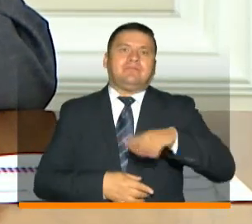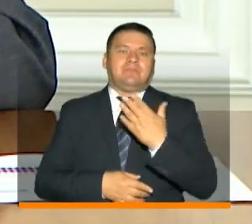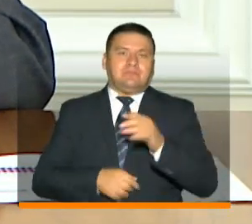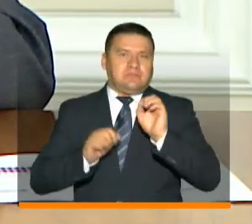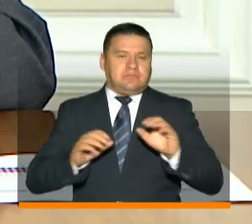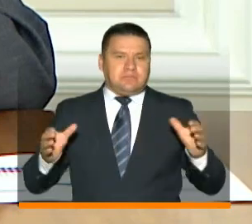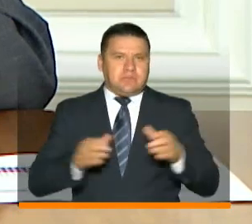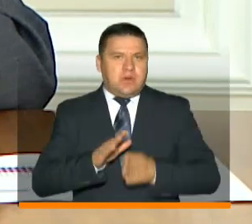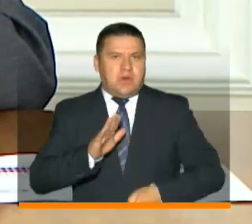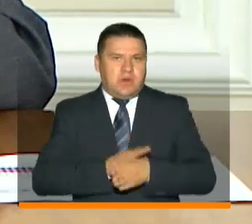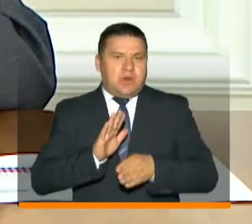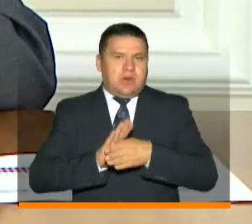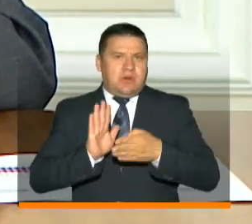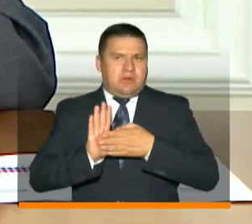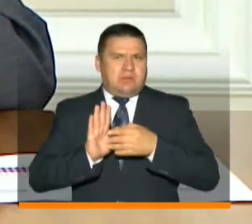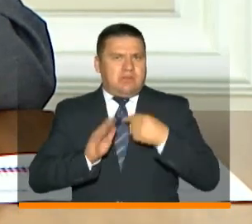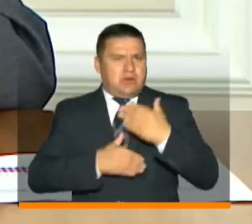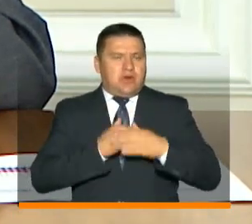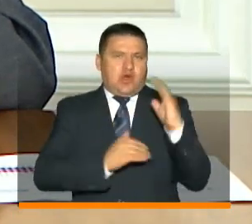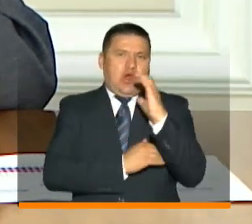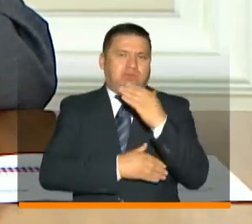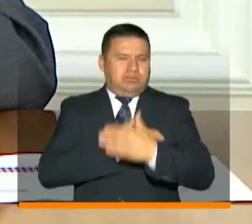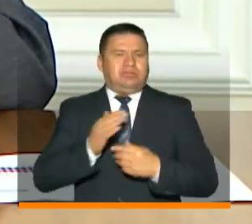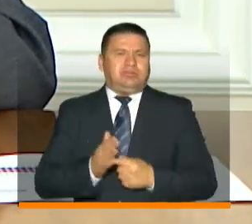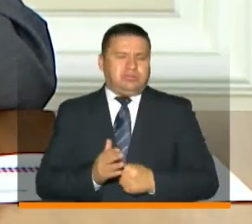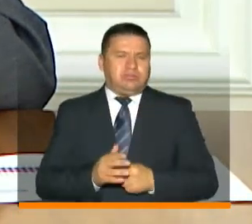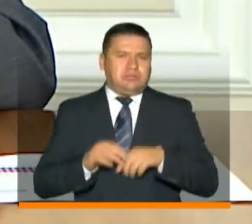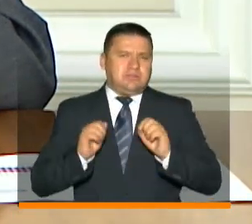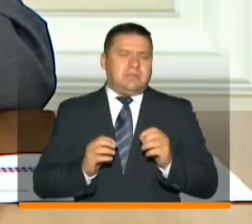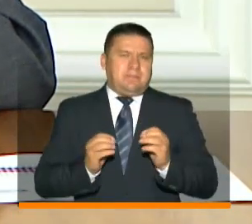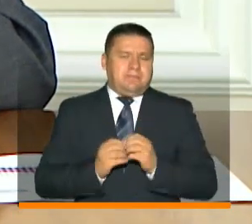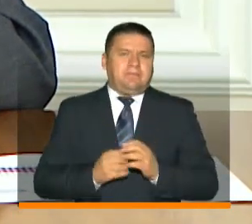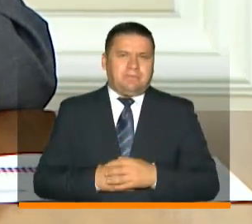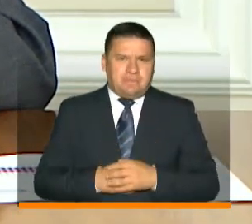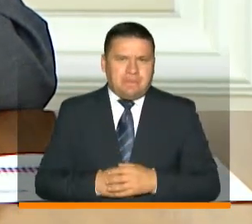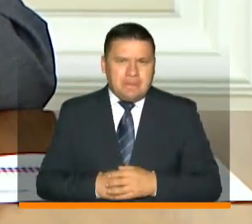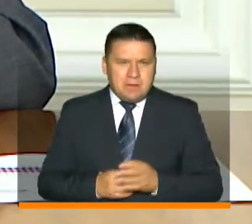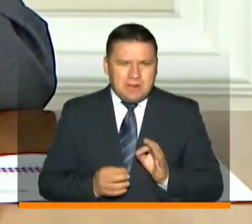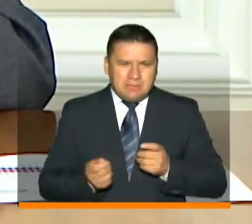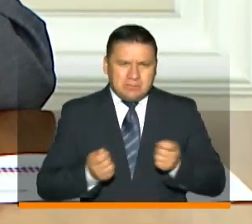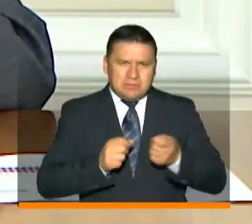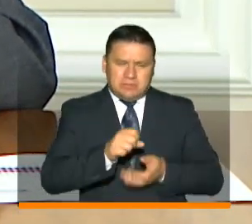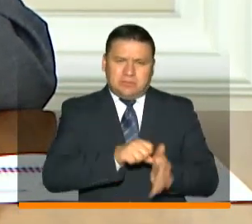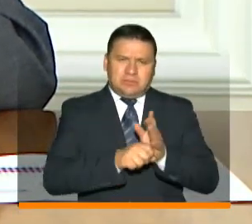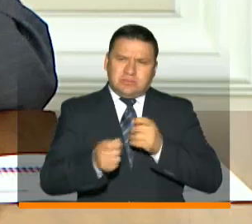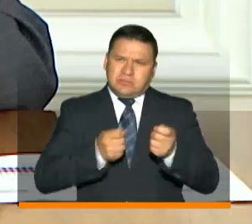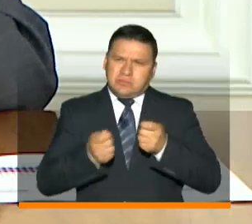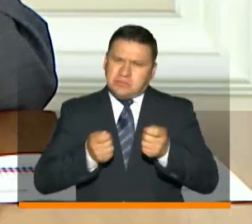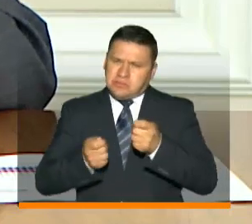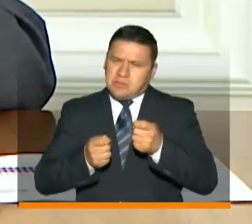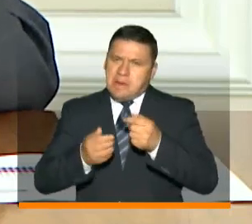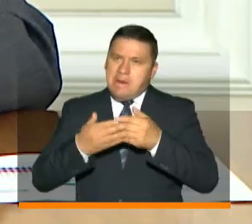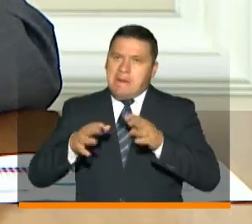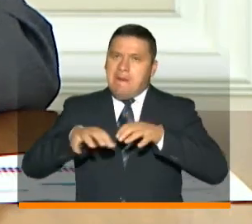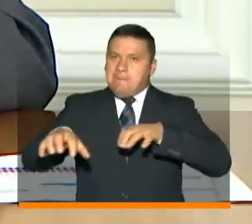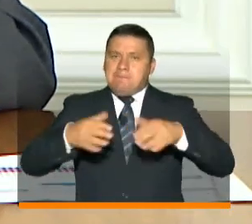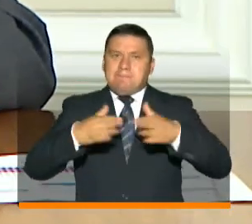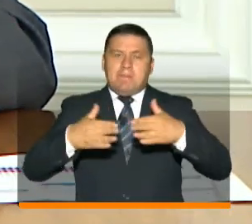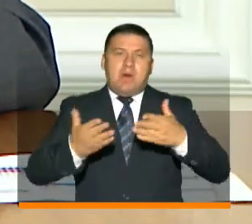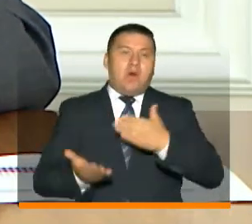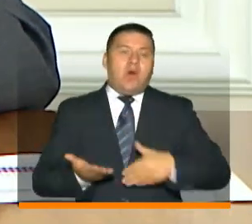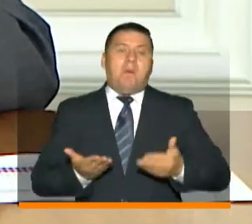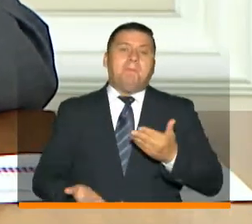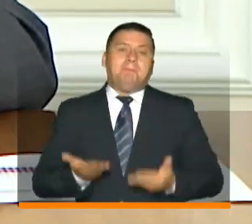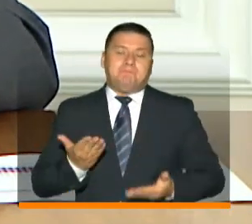que podamos seguir por la senda que ha venido Colombia de poder tener control de la epidemia con apertura y con la